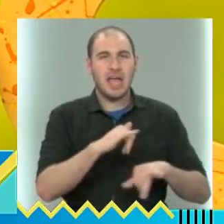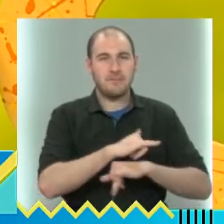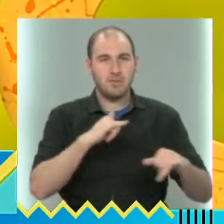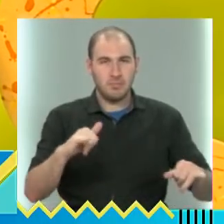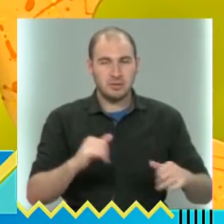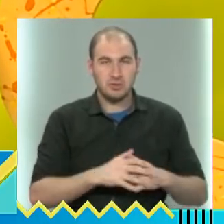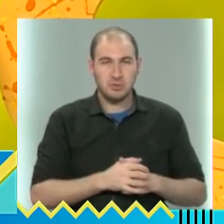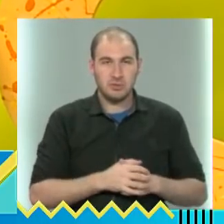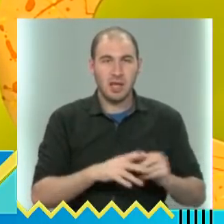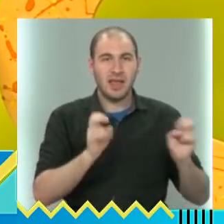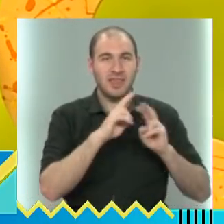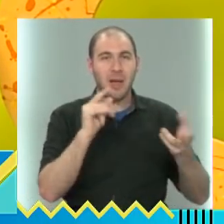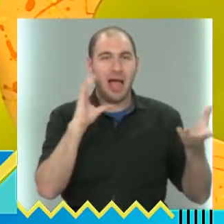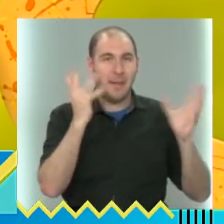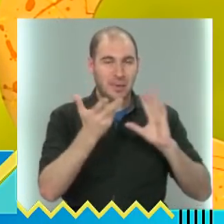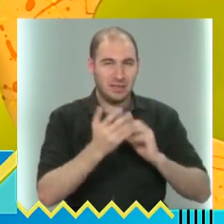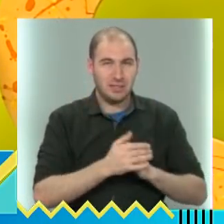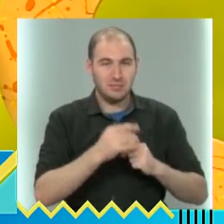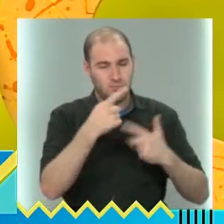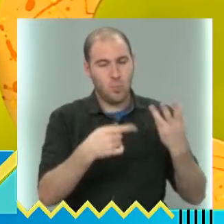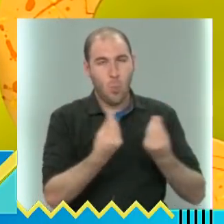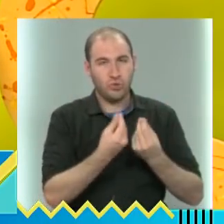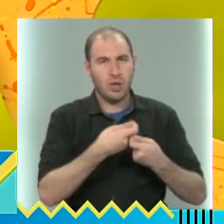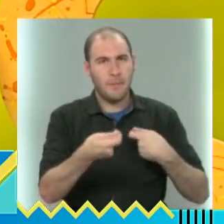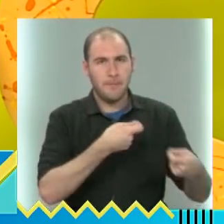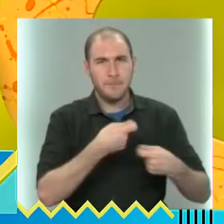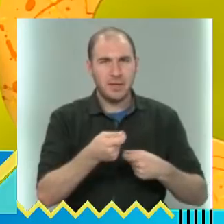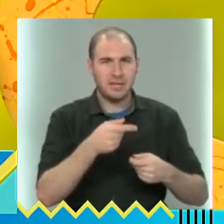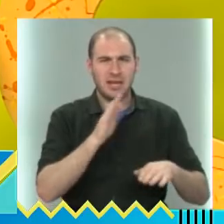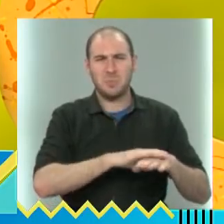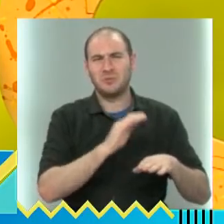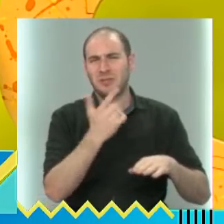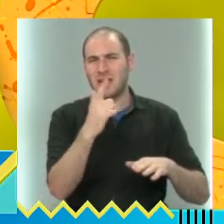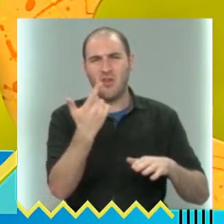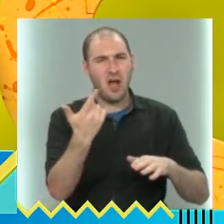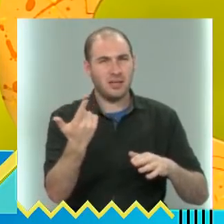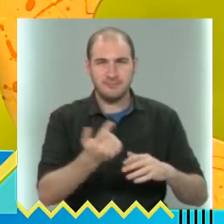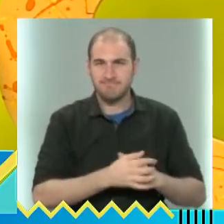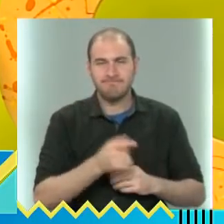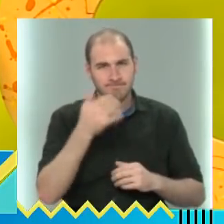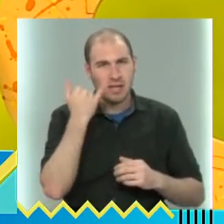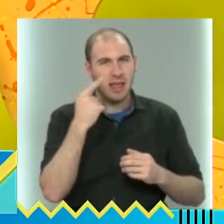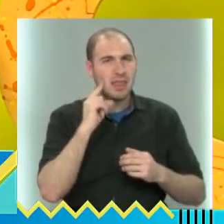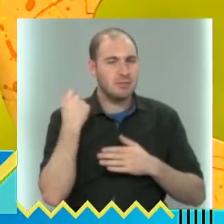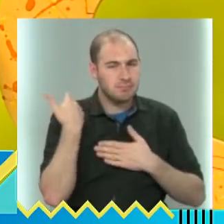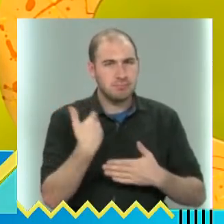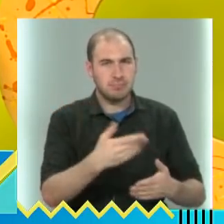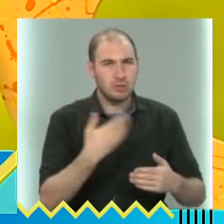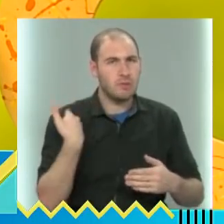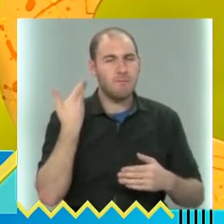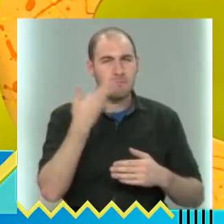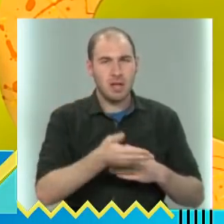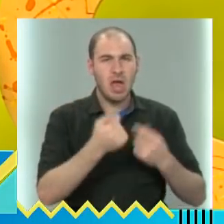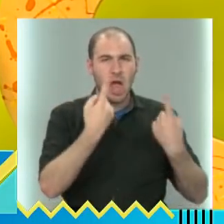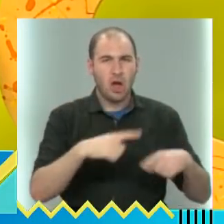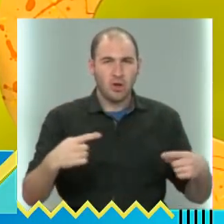información en temas ambientales, en muchos casos se maneja con un altísimo grado de irresponsabilidad. Y lo hemos visto estos últimos días y hemos asistido a